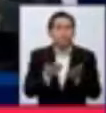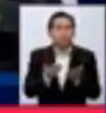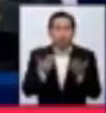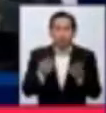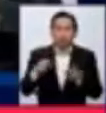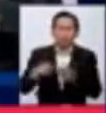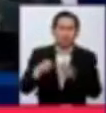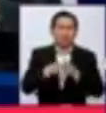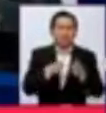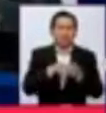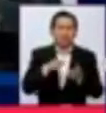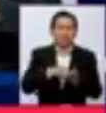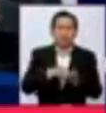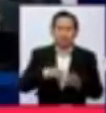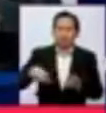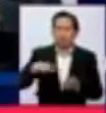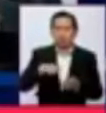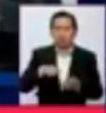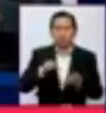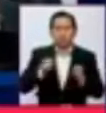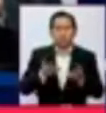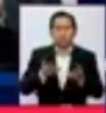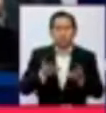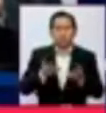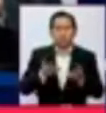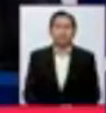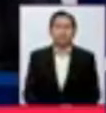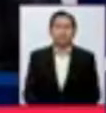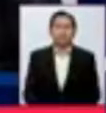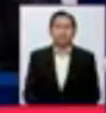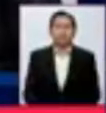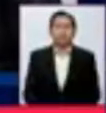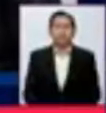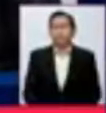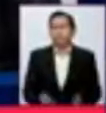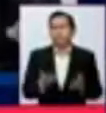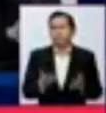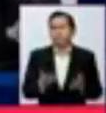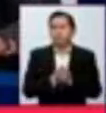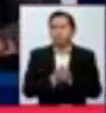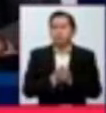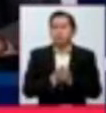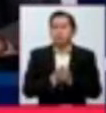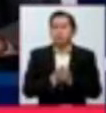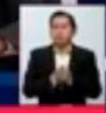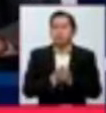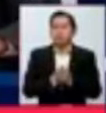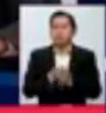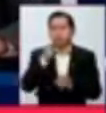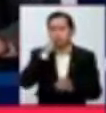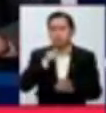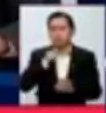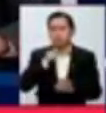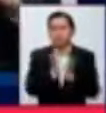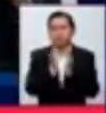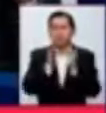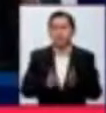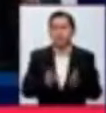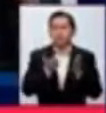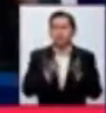situación, creemos que puede ser preocupación a nivel nacional. Bien, está generando. ¿Qué más hacer, defensora? Porque en este